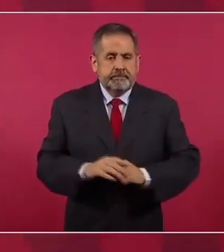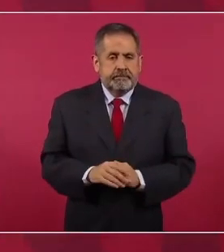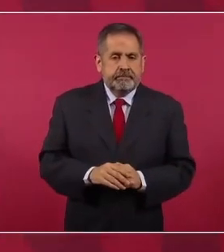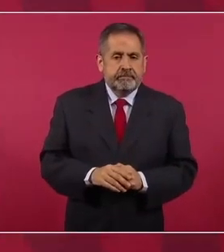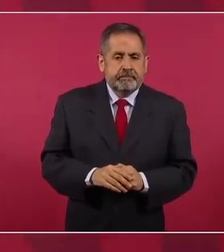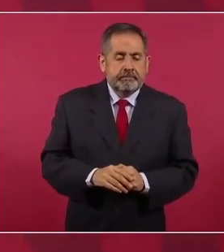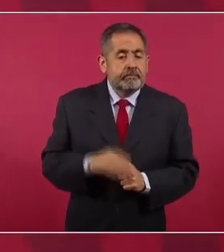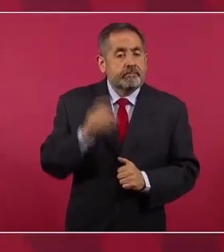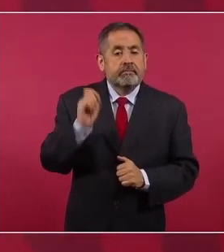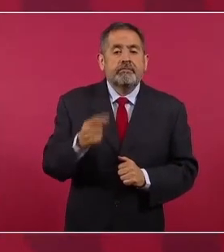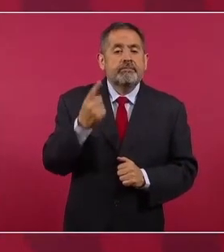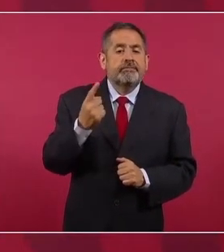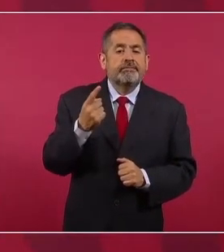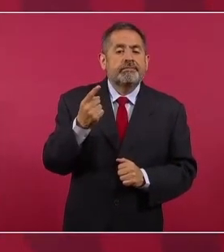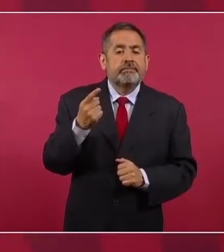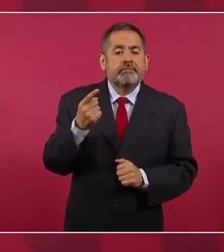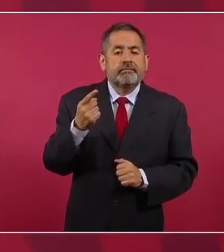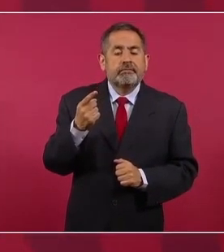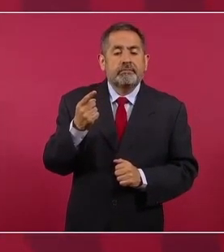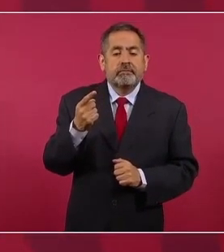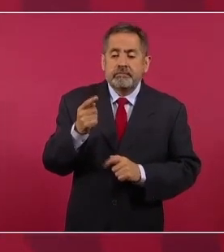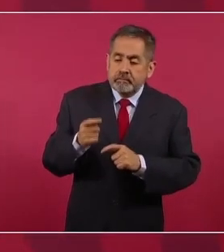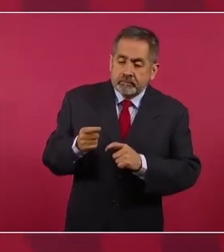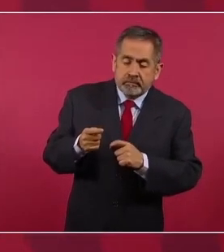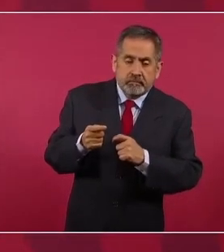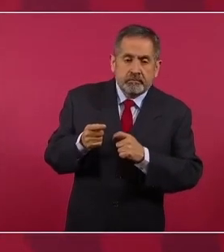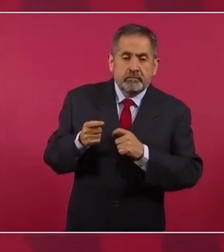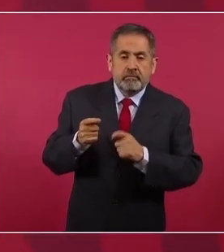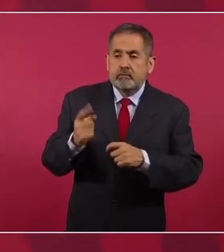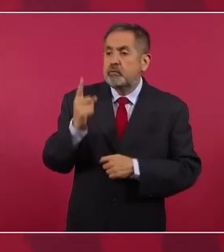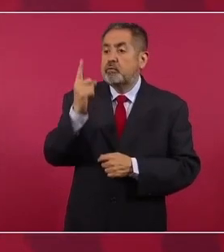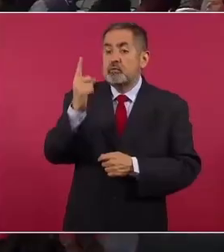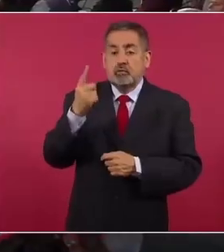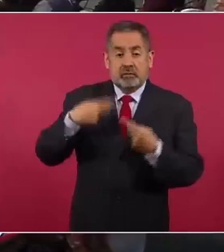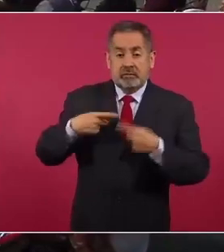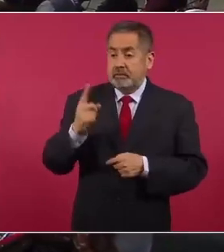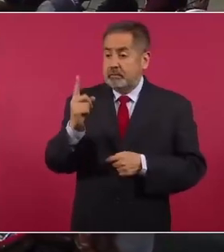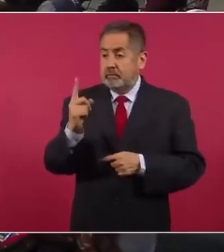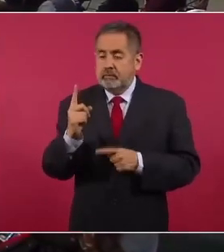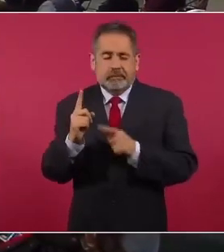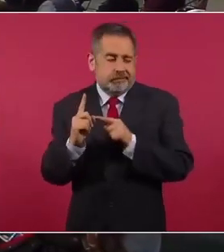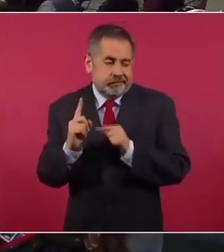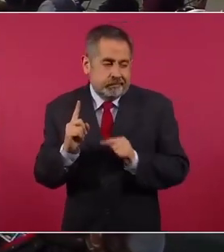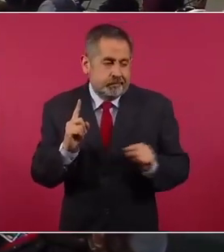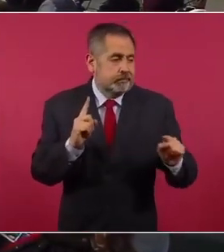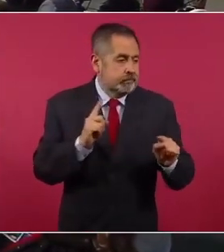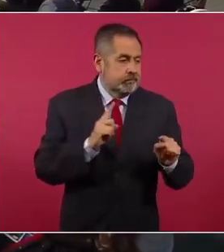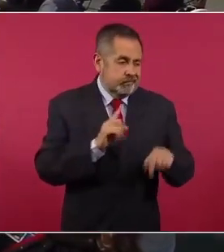Entonces no depende el otorgar impunidad de una autoridad.